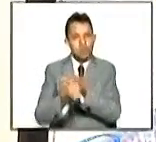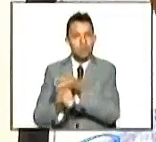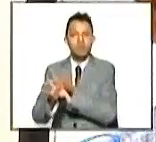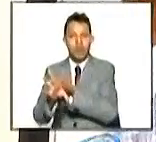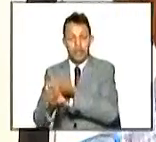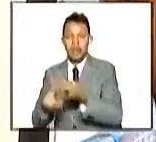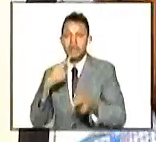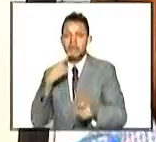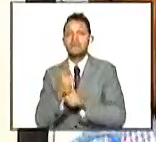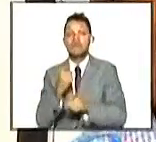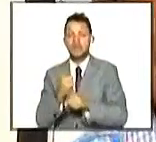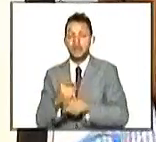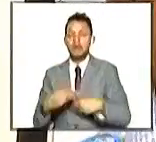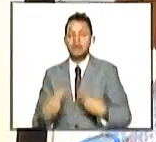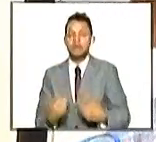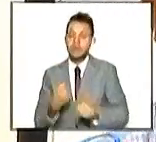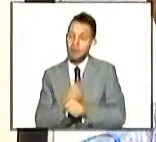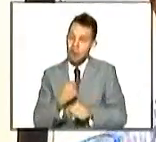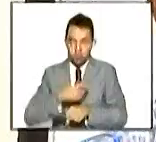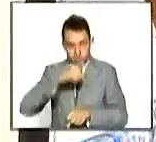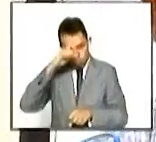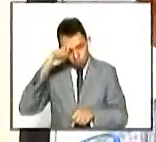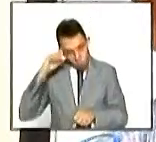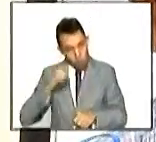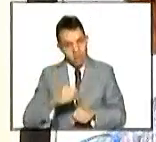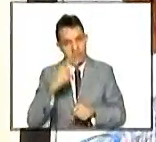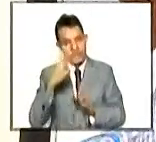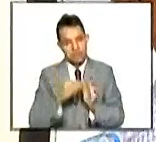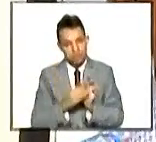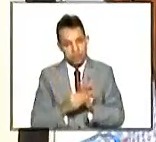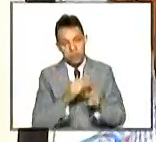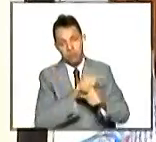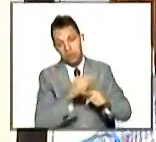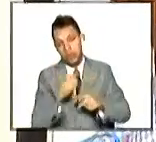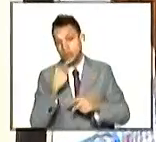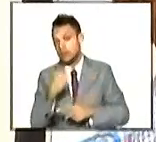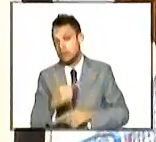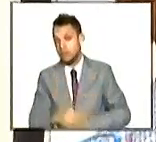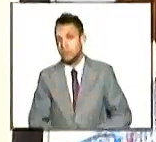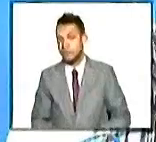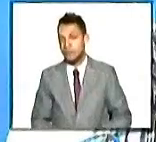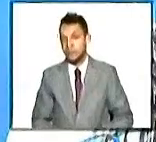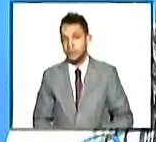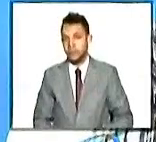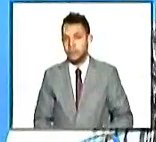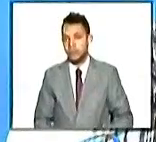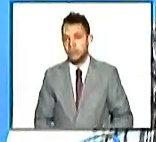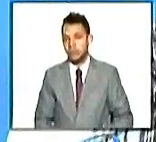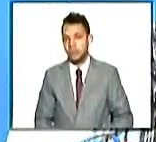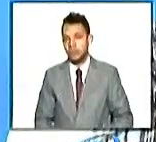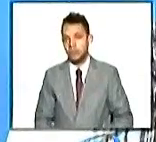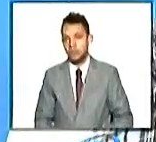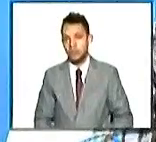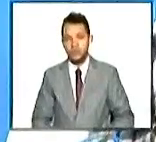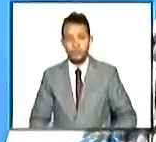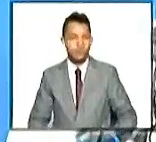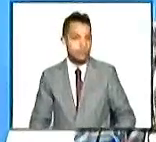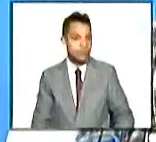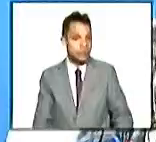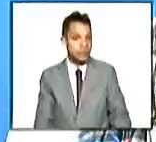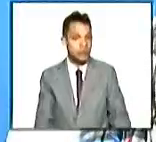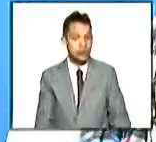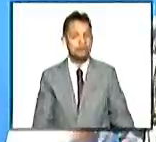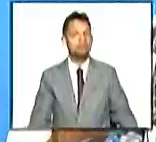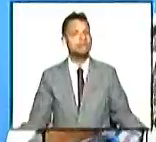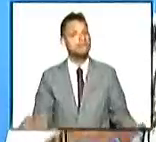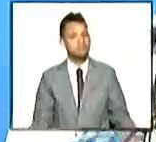variedades de pestes que hay en las matas. Dura 5 o 6 años. Bueno, es